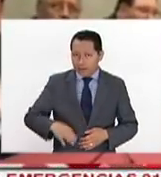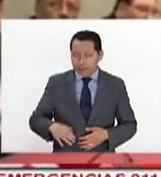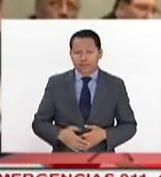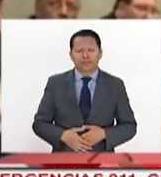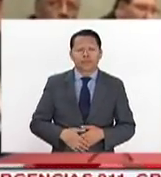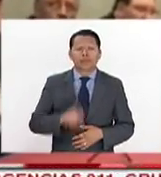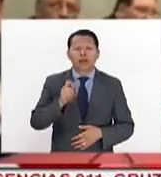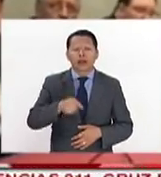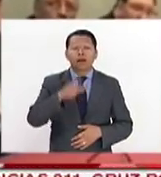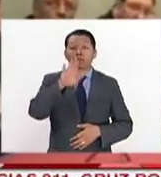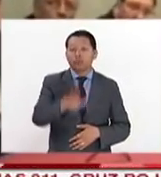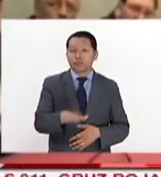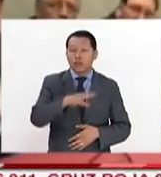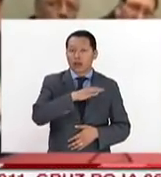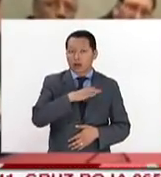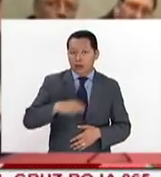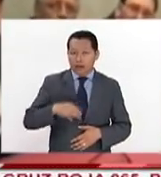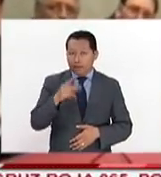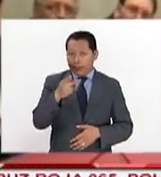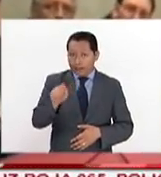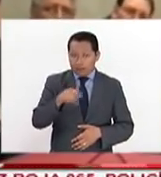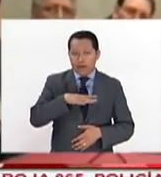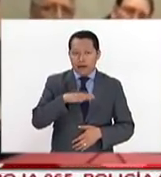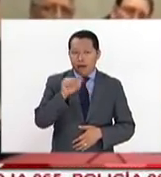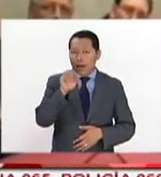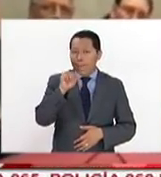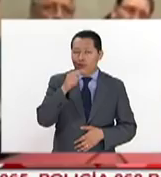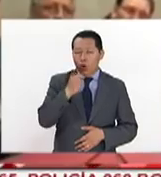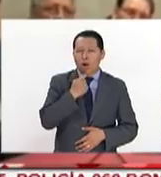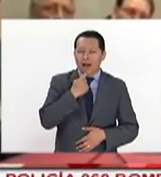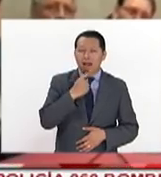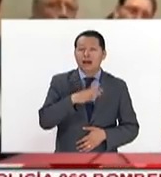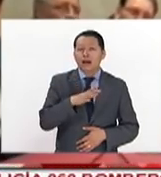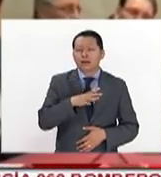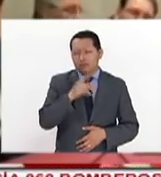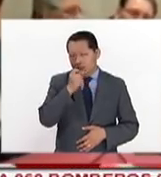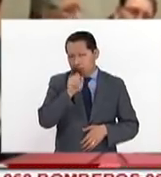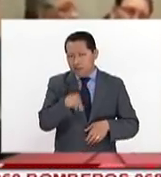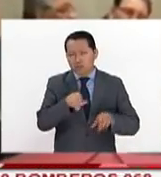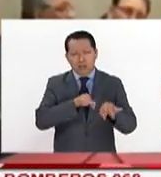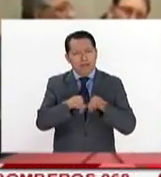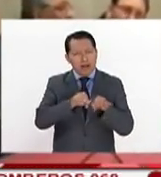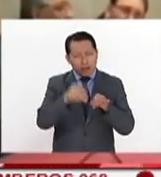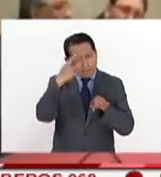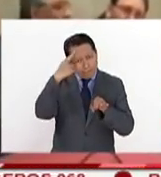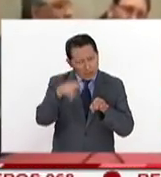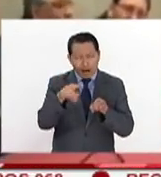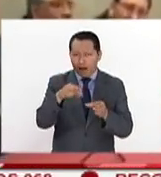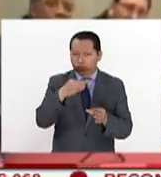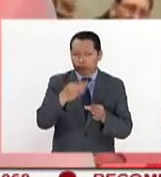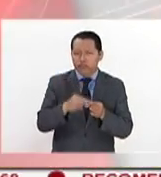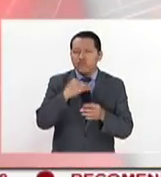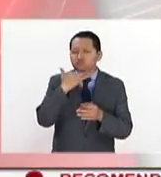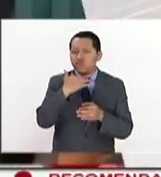Al rendir protesta como candidato del PT, Andrés Manuel López Obrador reiteró que trabajará para terminar con la corrupción.